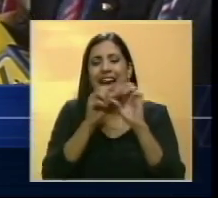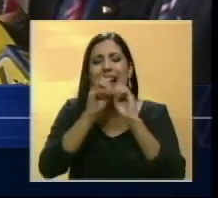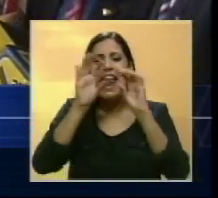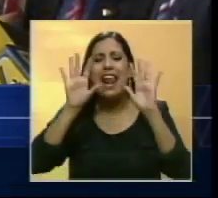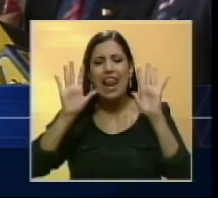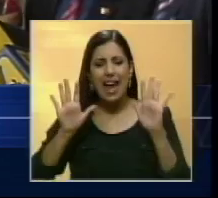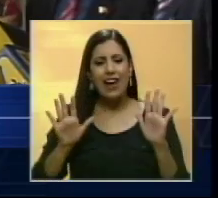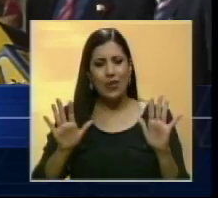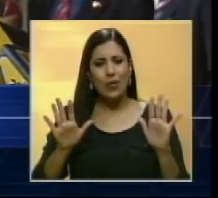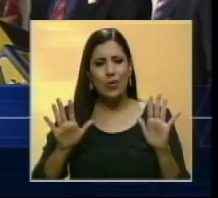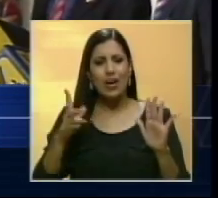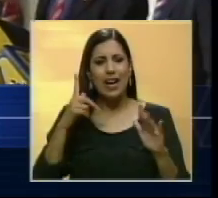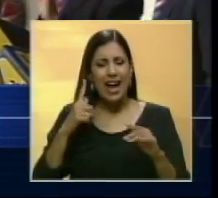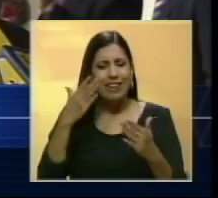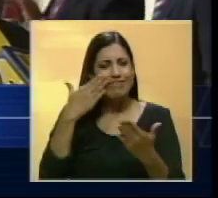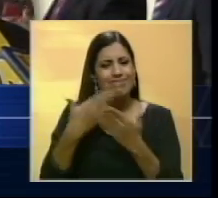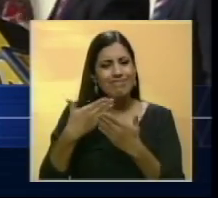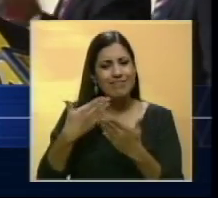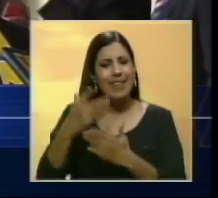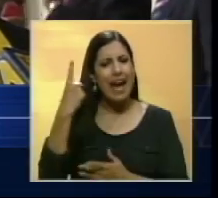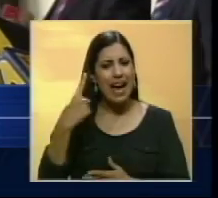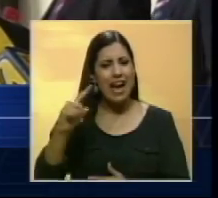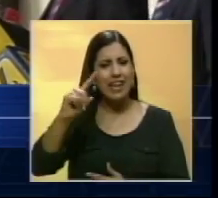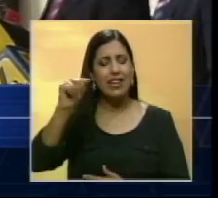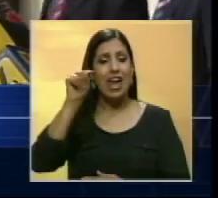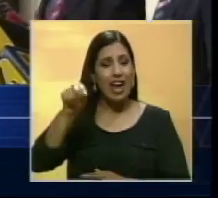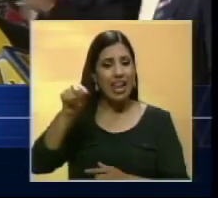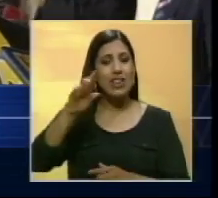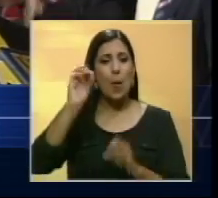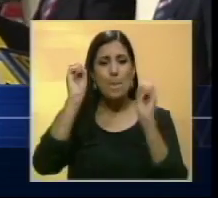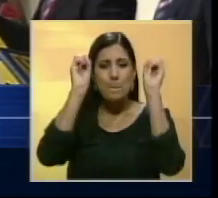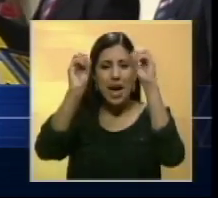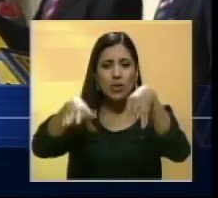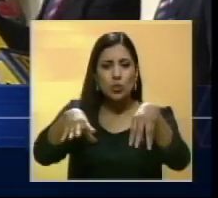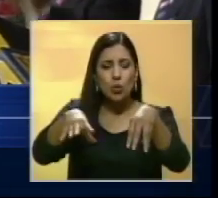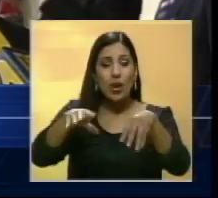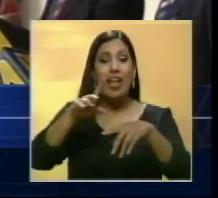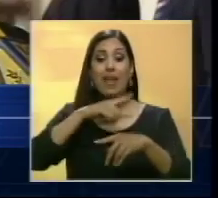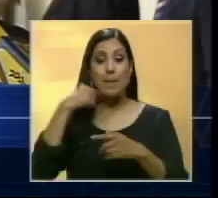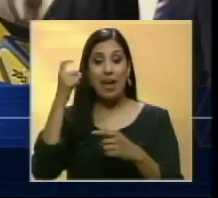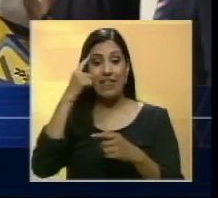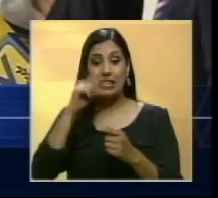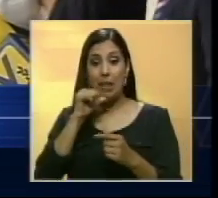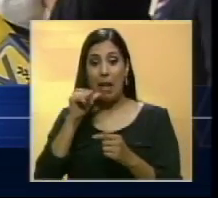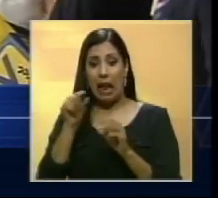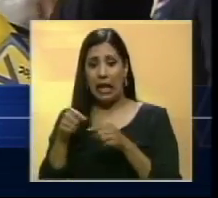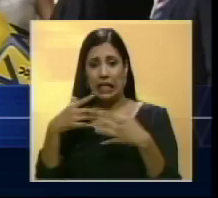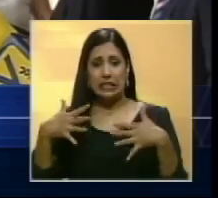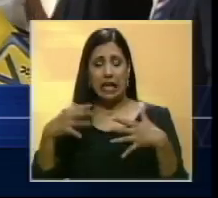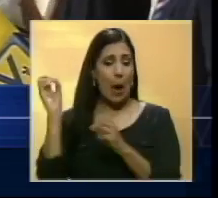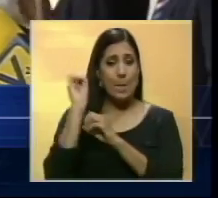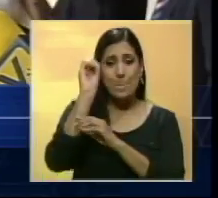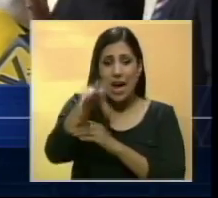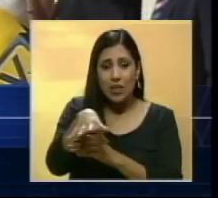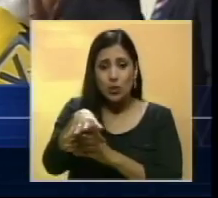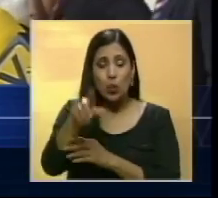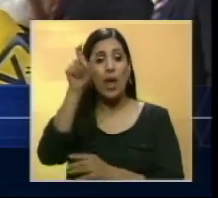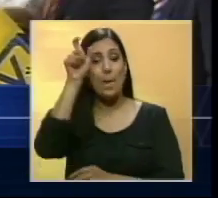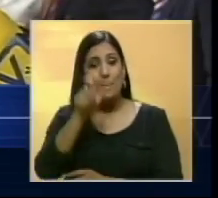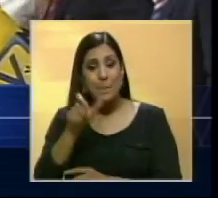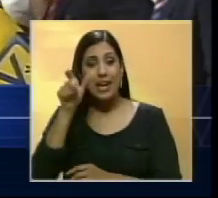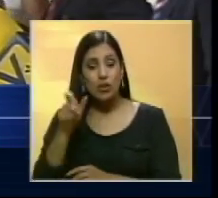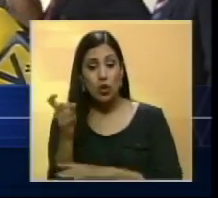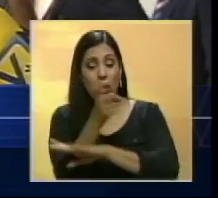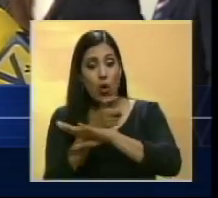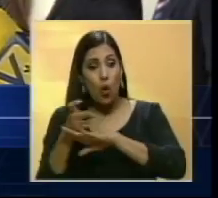claro, es evidente que allí fueron votados después de vencerse. Está claro que funcionarios